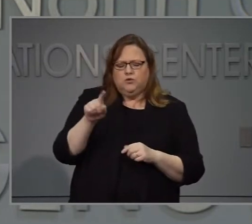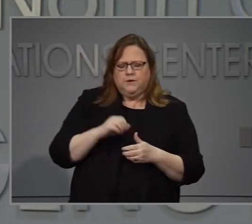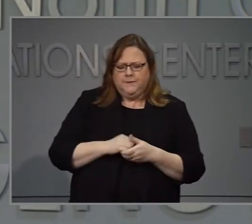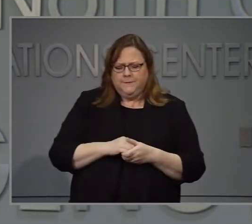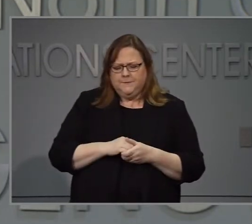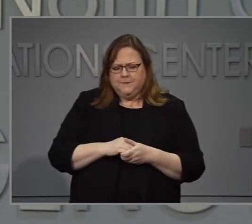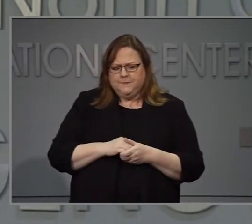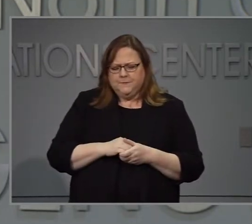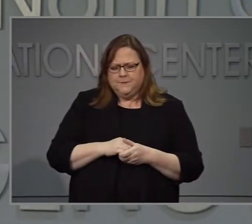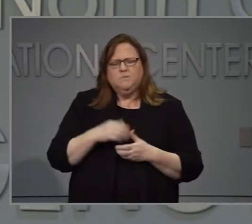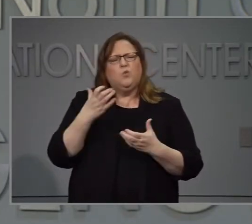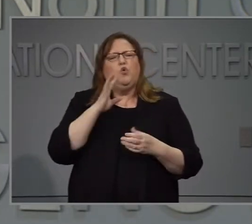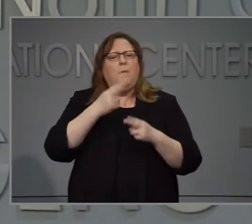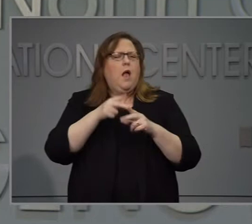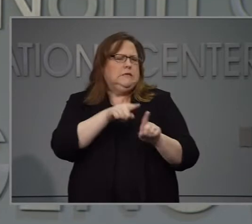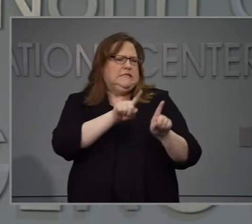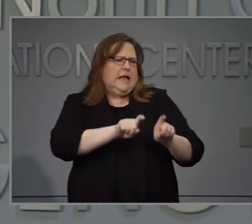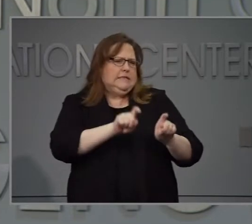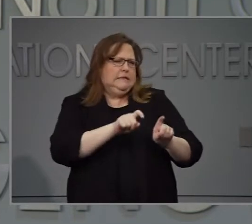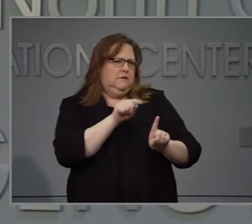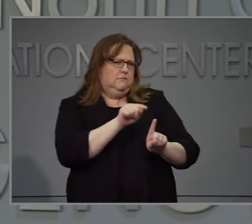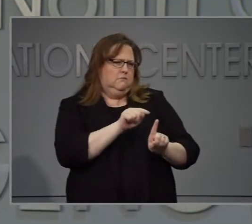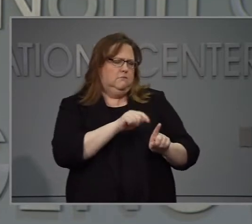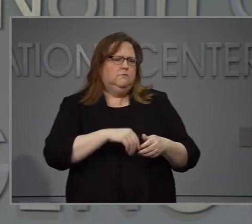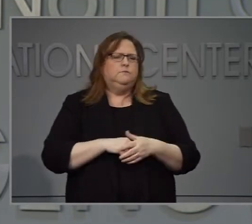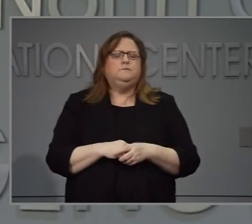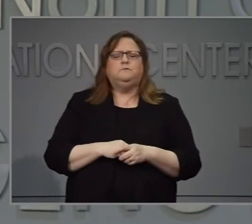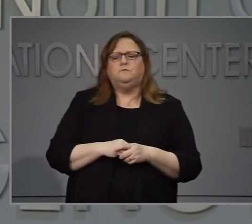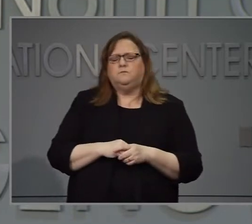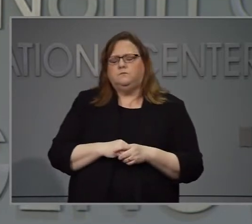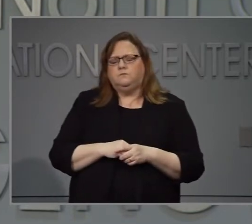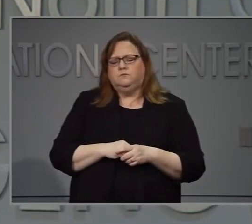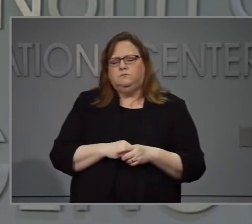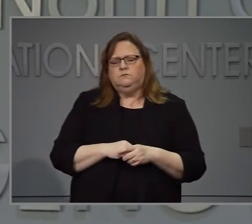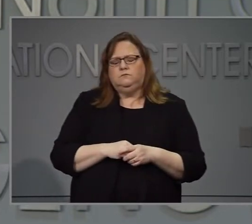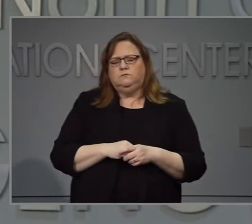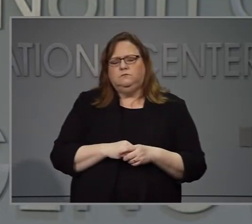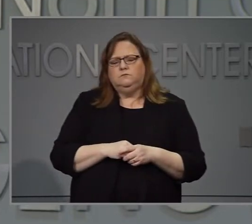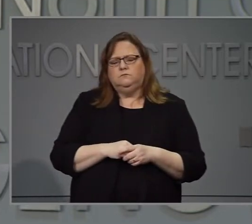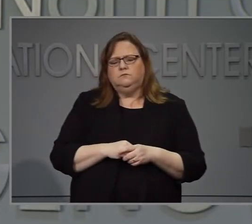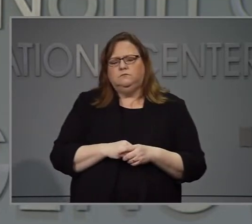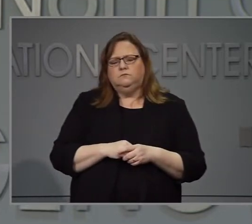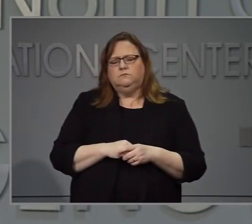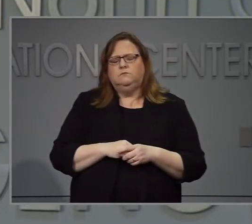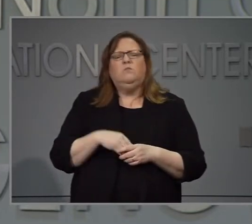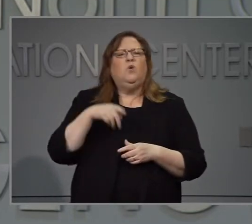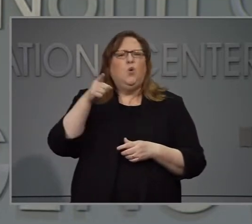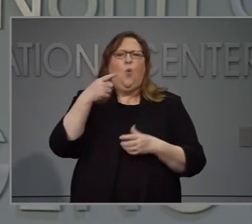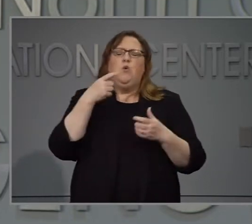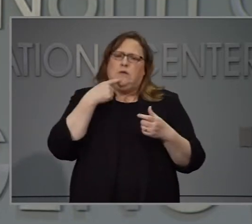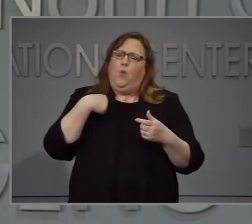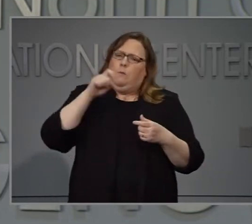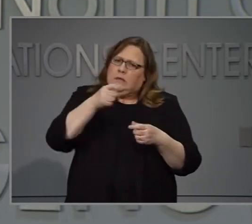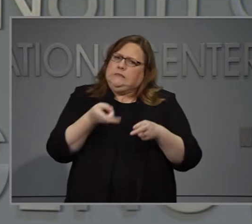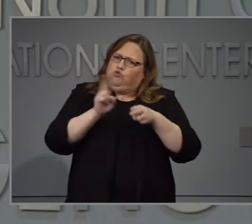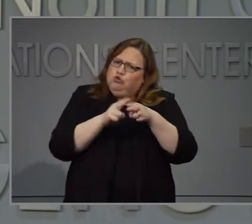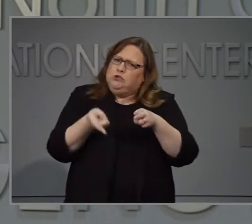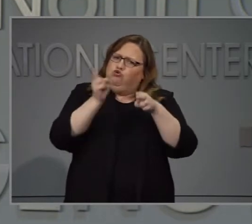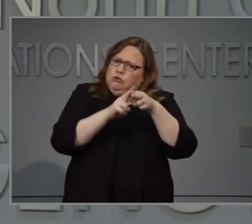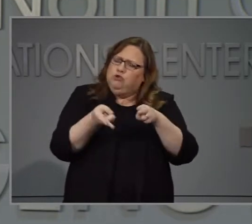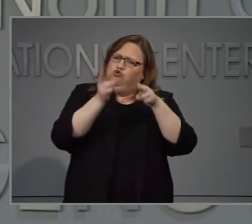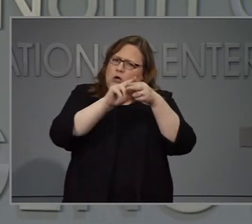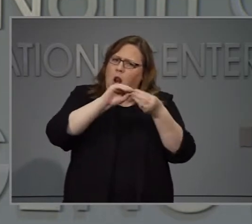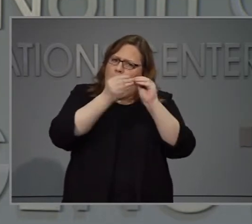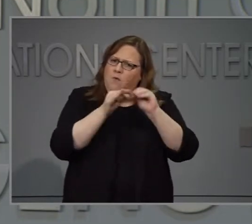preguntaré más acerca de la capacidad de pruebas nos puede dar una mejor indicación a qué niveles tenemos que llegar